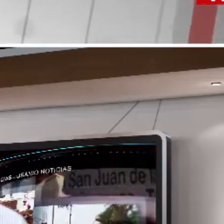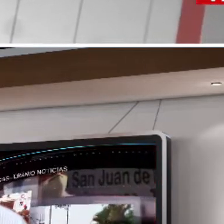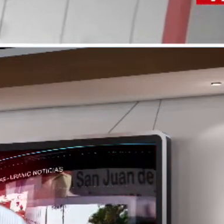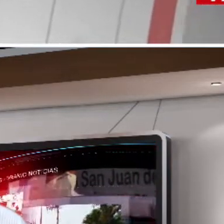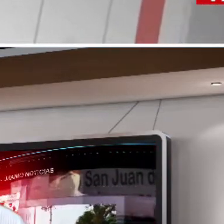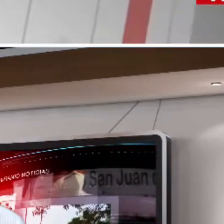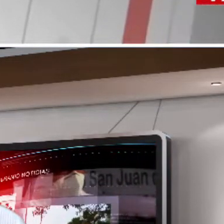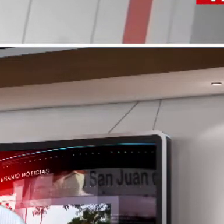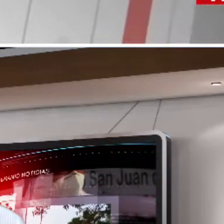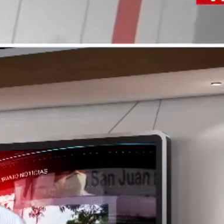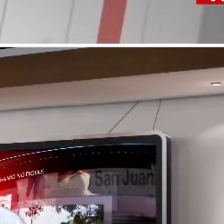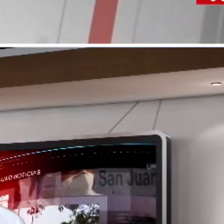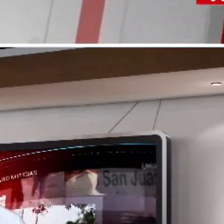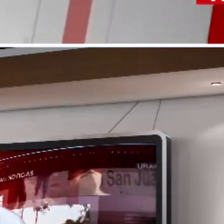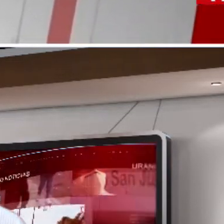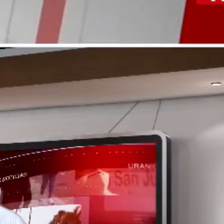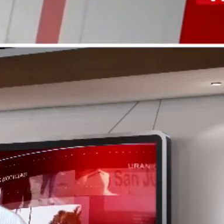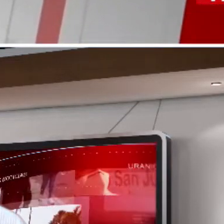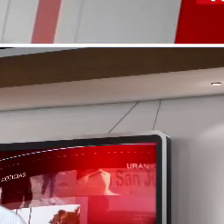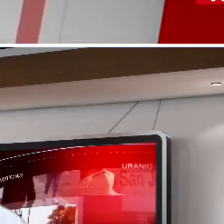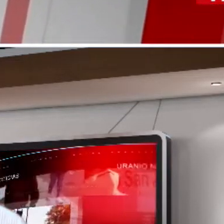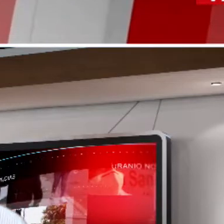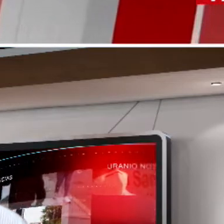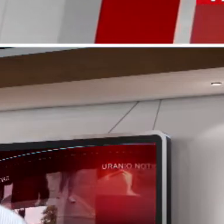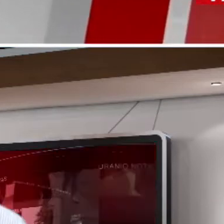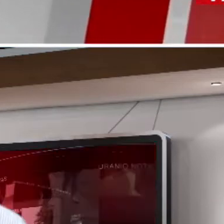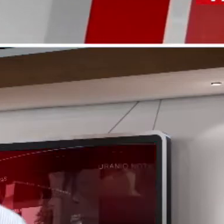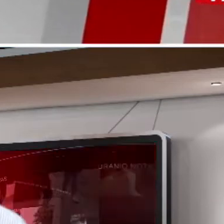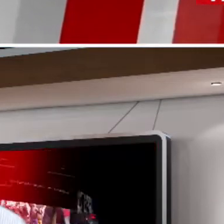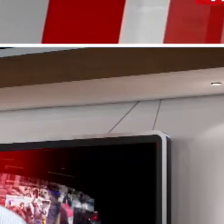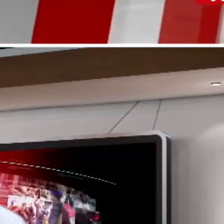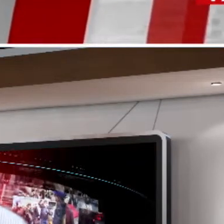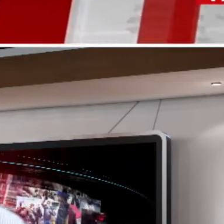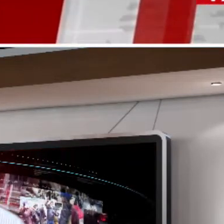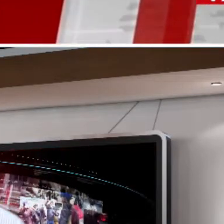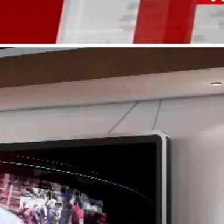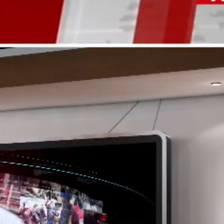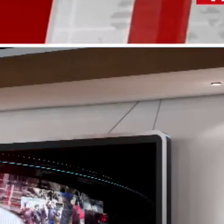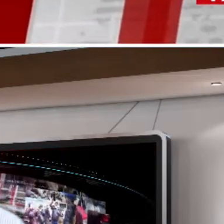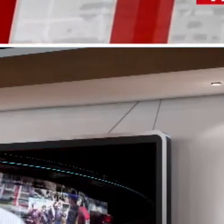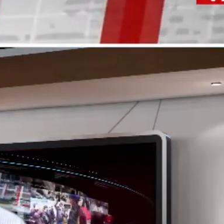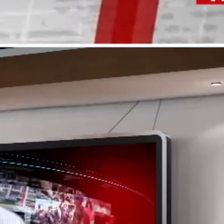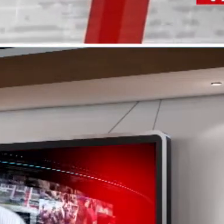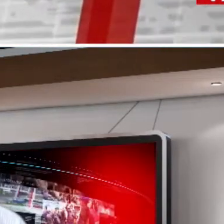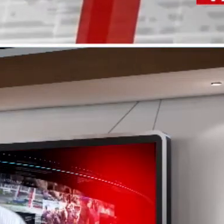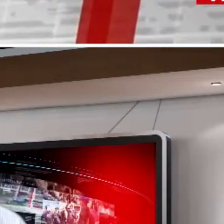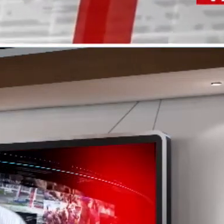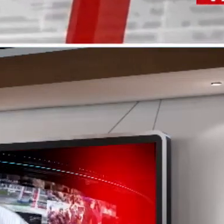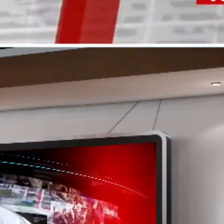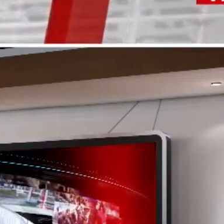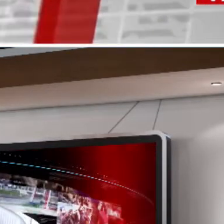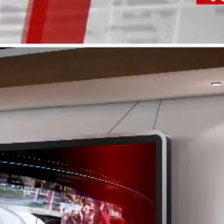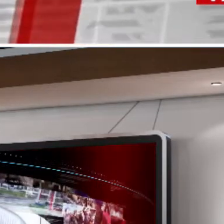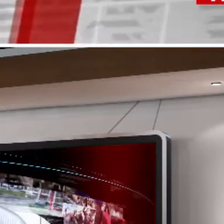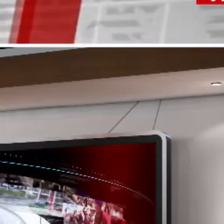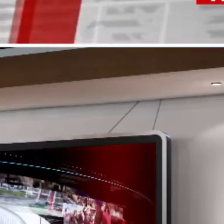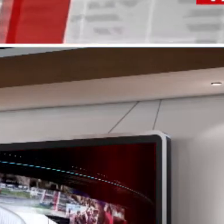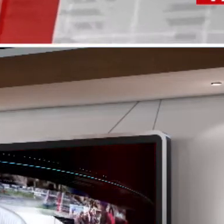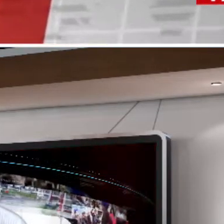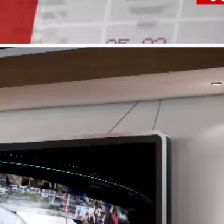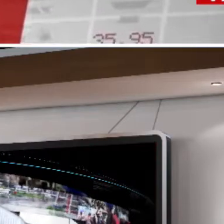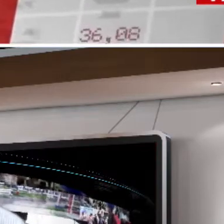aquellas personas que se han adjudicado indebidamente este terreno con un objetivo de trabajar la tierra y no lo cumplieron. Entonces ahí vamos a incidir